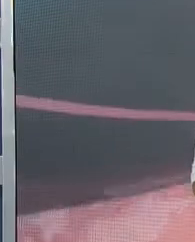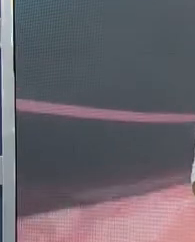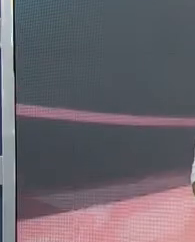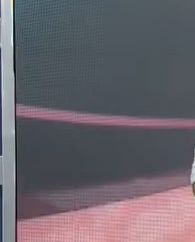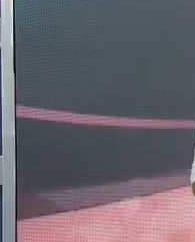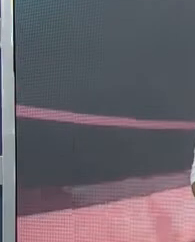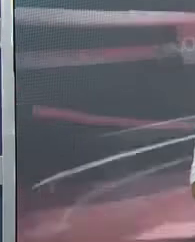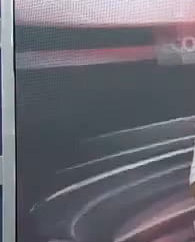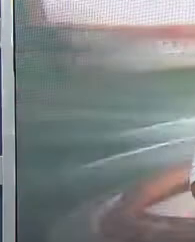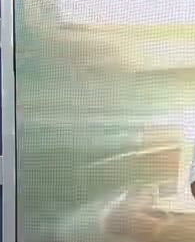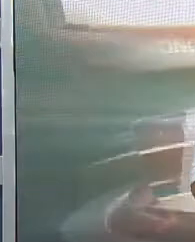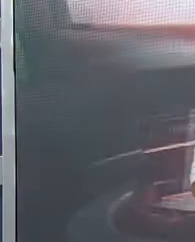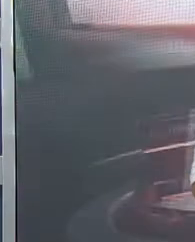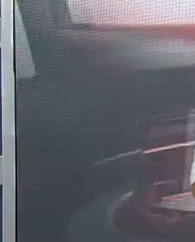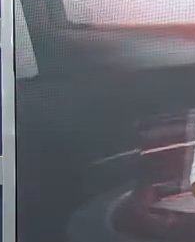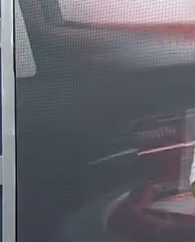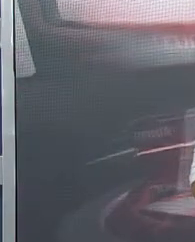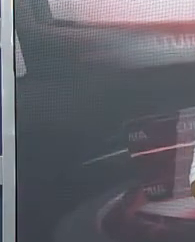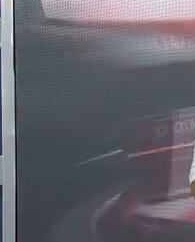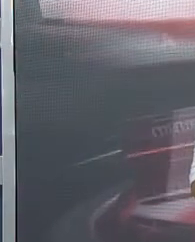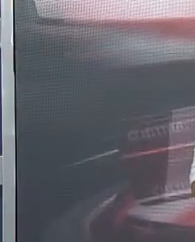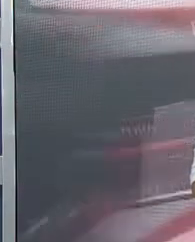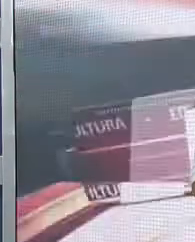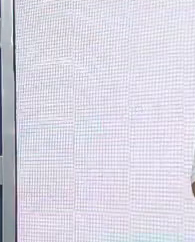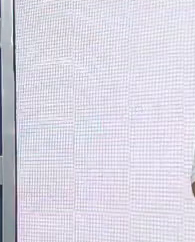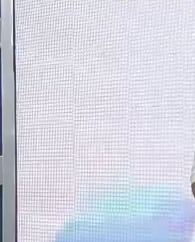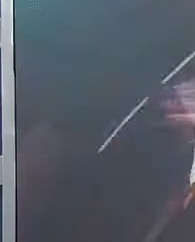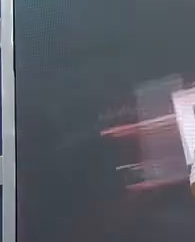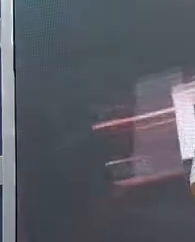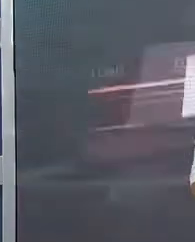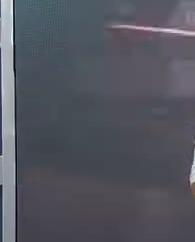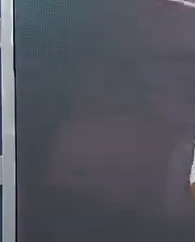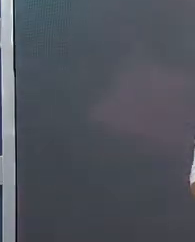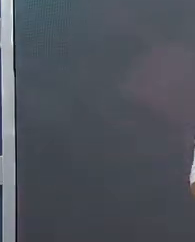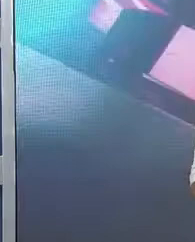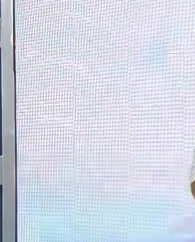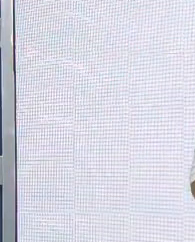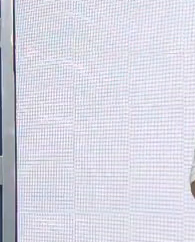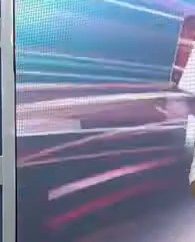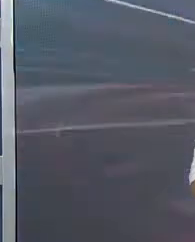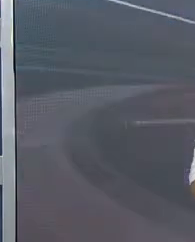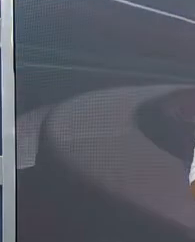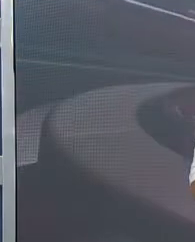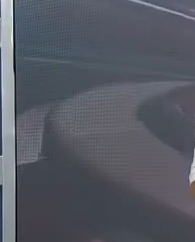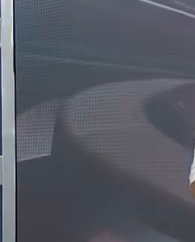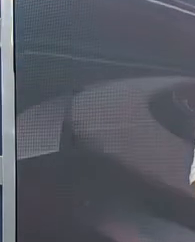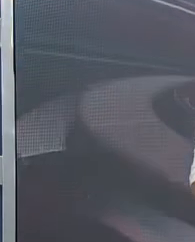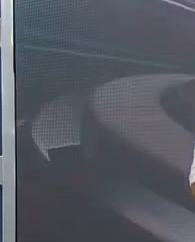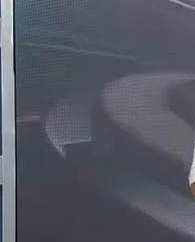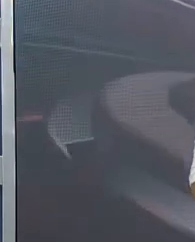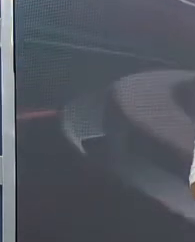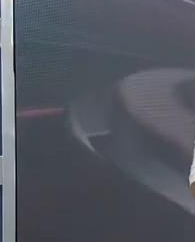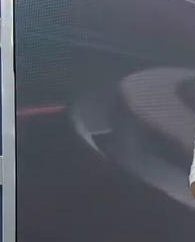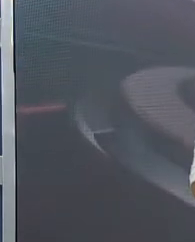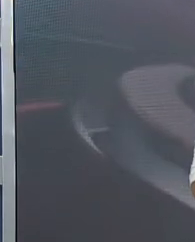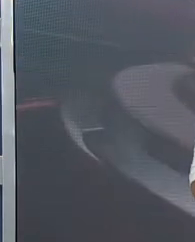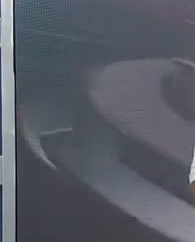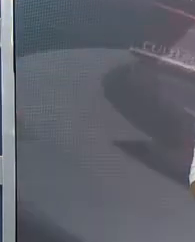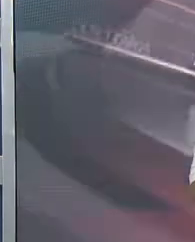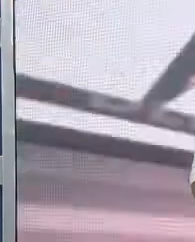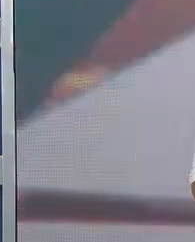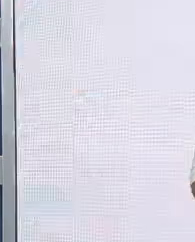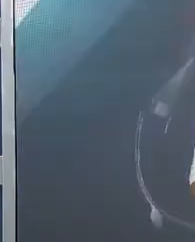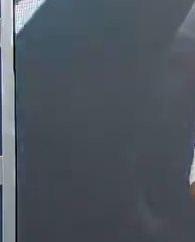No tenemos fechas exactas. Sí teníamos, porque teníamos entrega el 26 de agosto del barrio Luz y